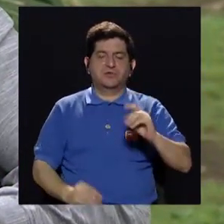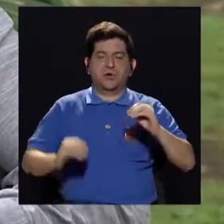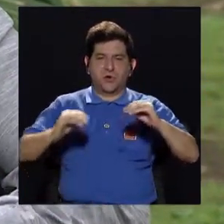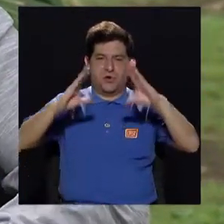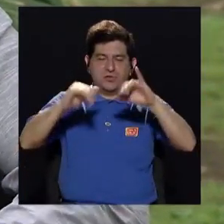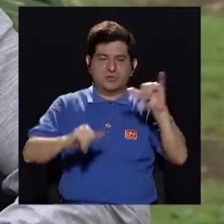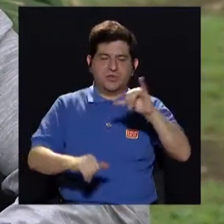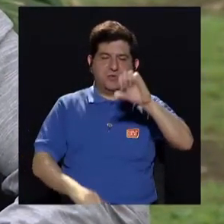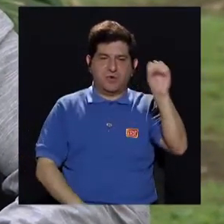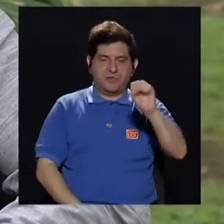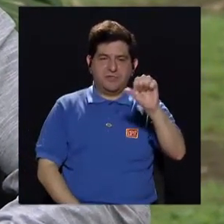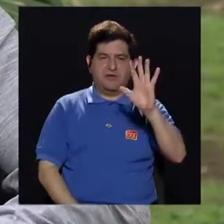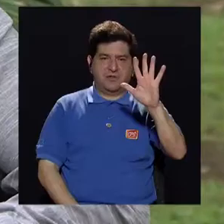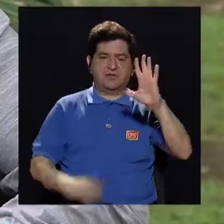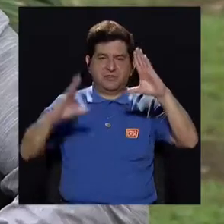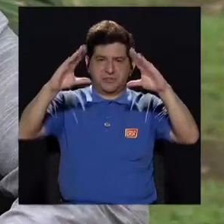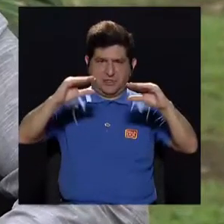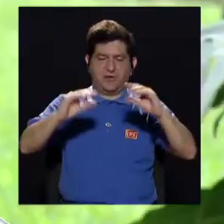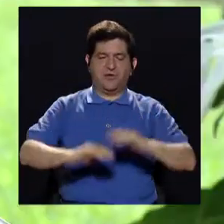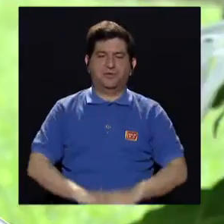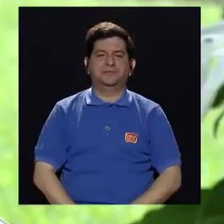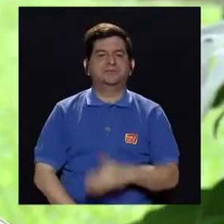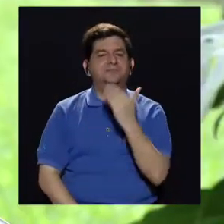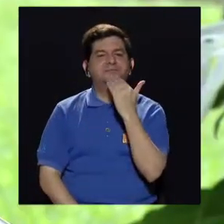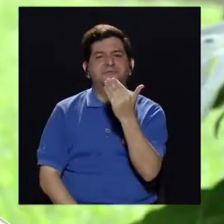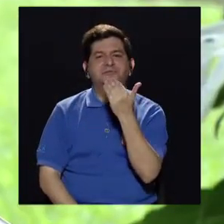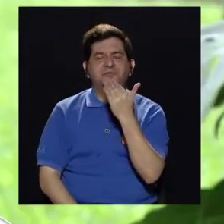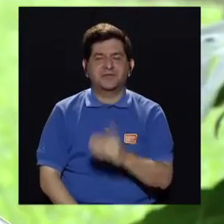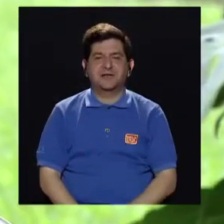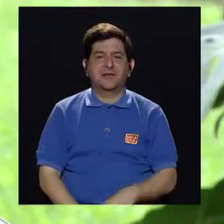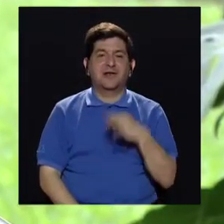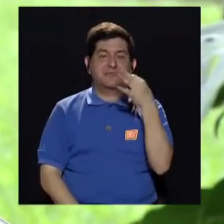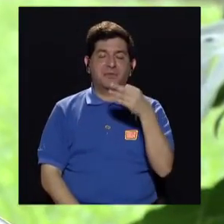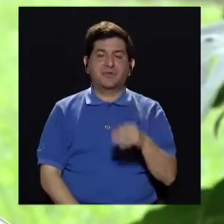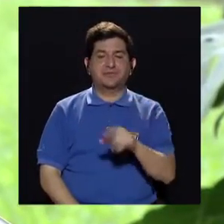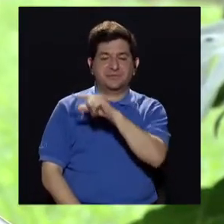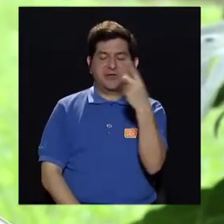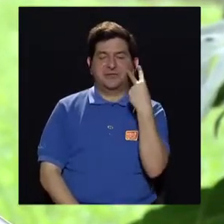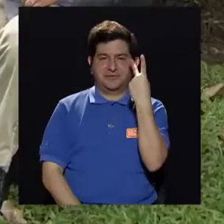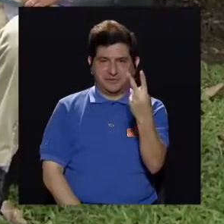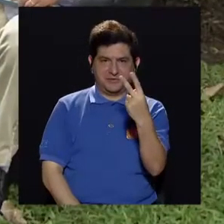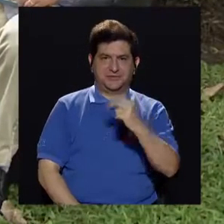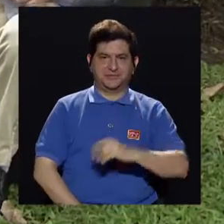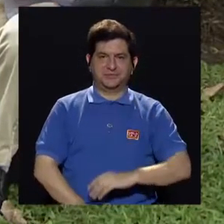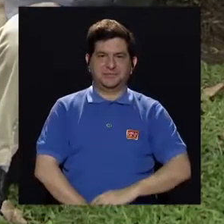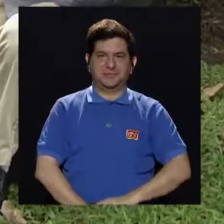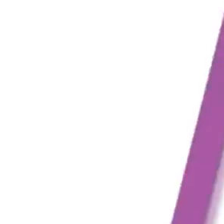de la mañana, así como los sábados a las 5 de la tarde. Así es, muchas gracias, hasta la próxima semana.